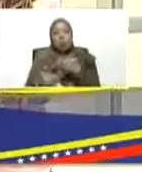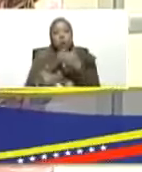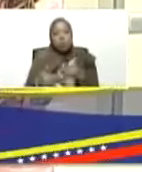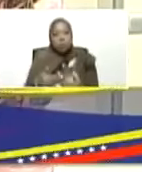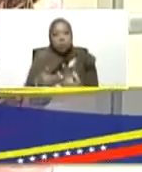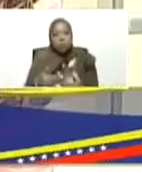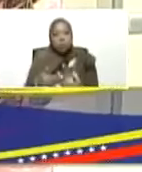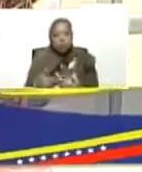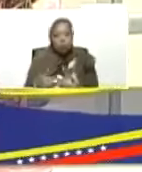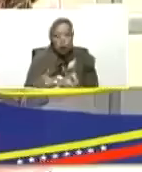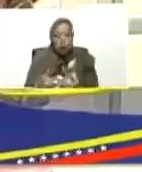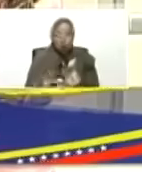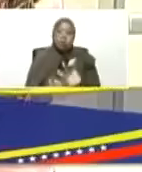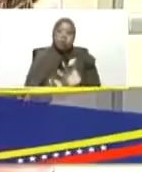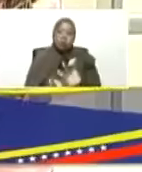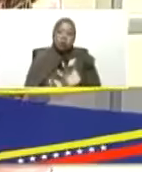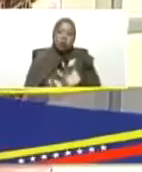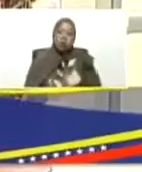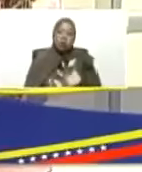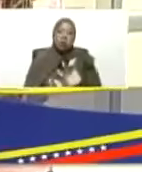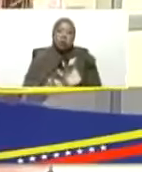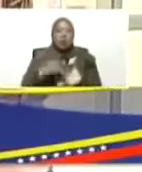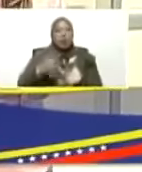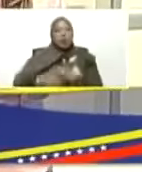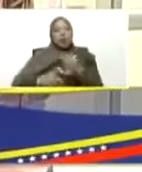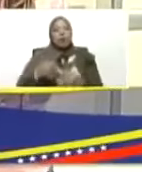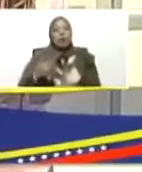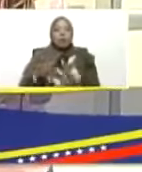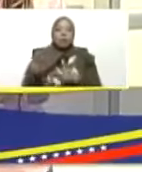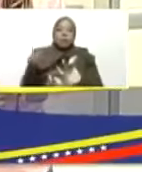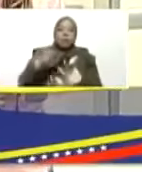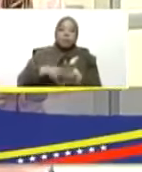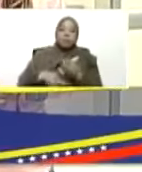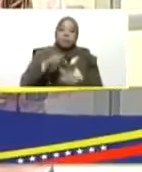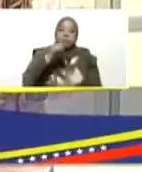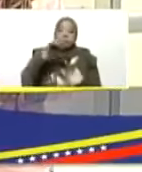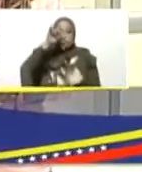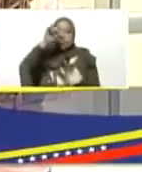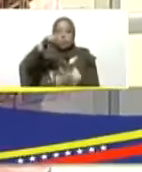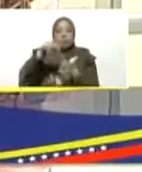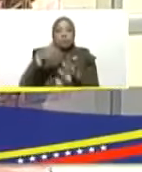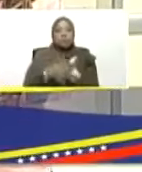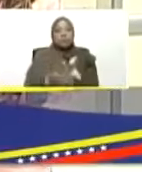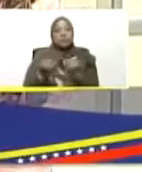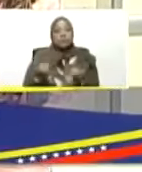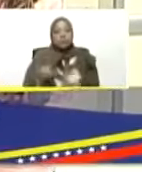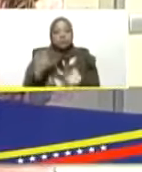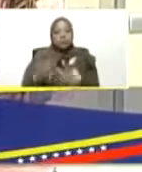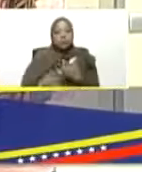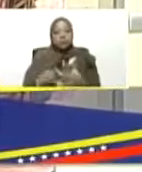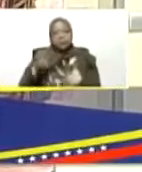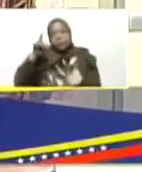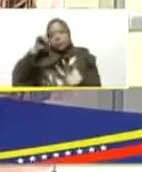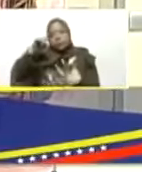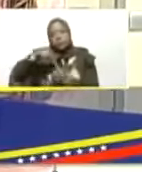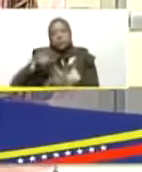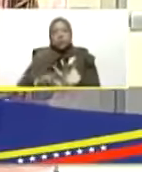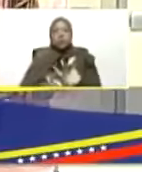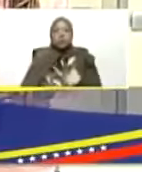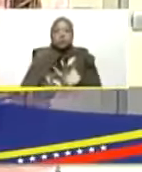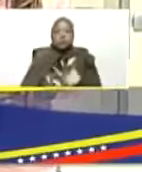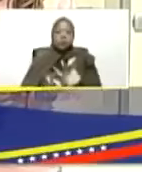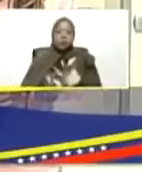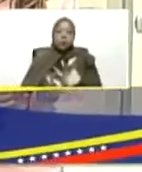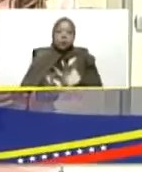poco a poco, pero poco a poco avanzando hacia el objetivo y hacia la meta.